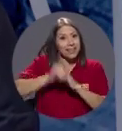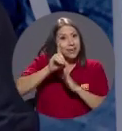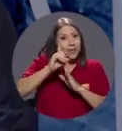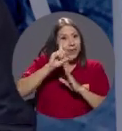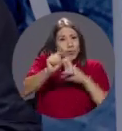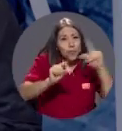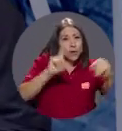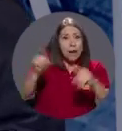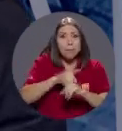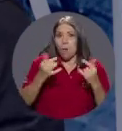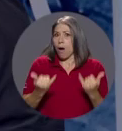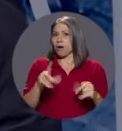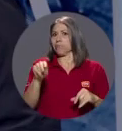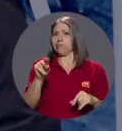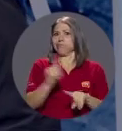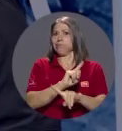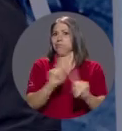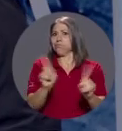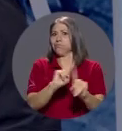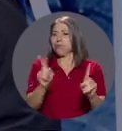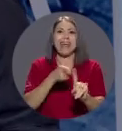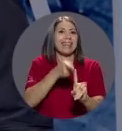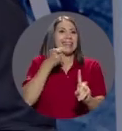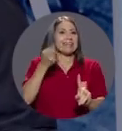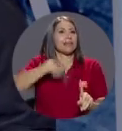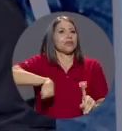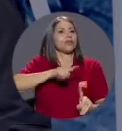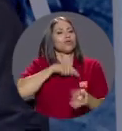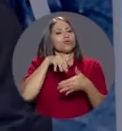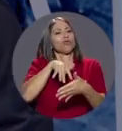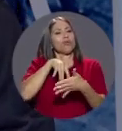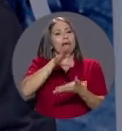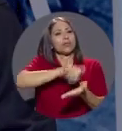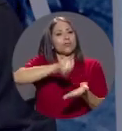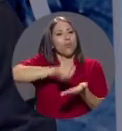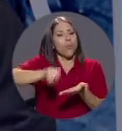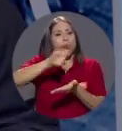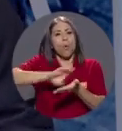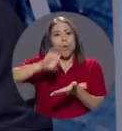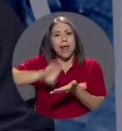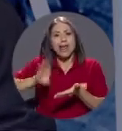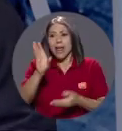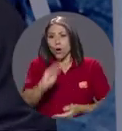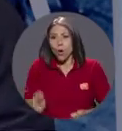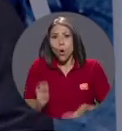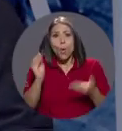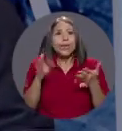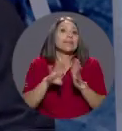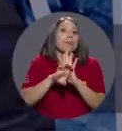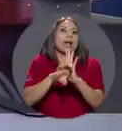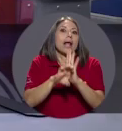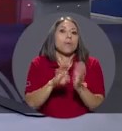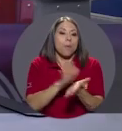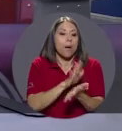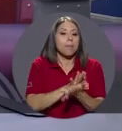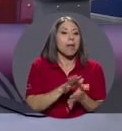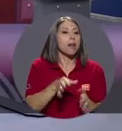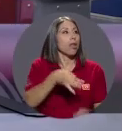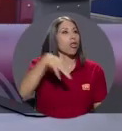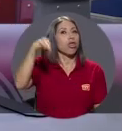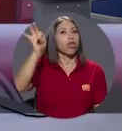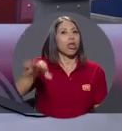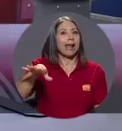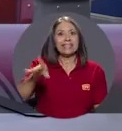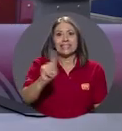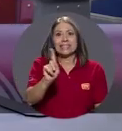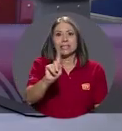rural. Hoy en día es impensable. Desde la escuela, desde el colegio, los jóvenes, los chicos, ya tirar un papel a la calle